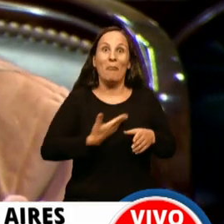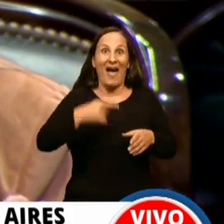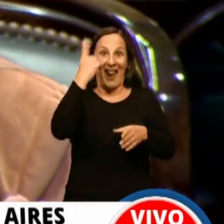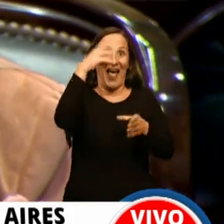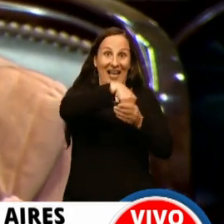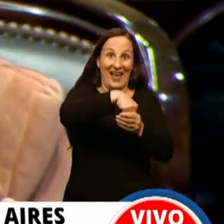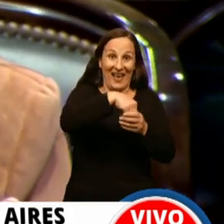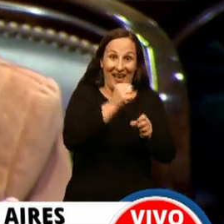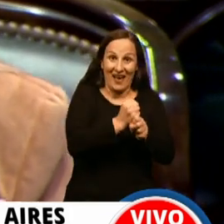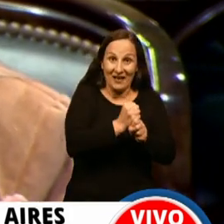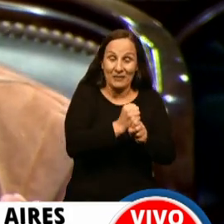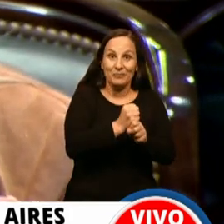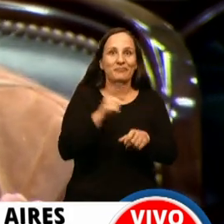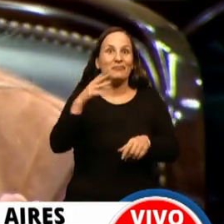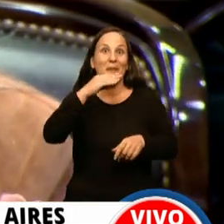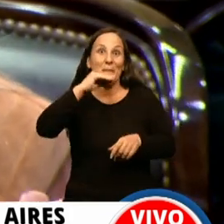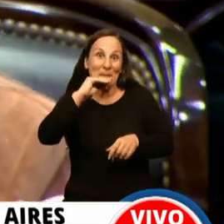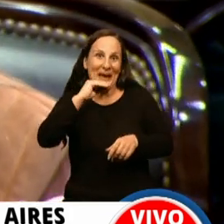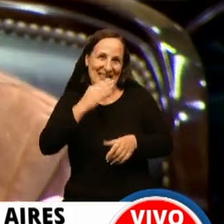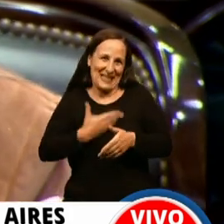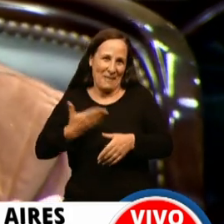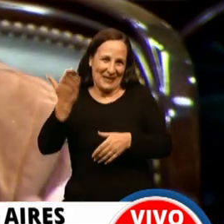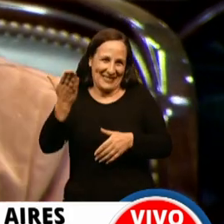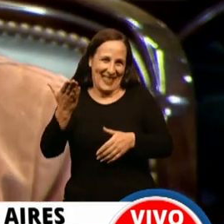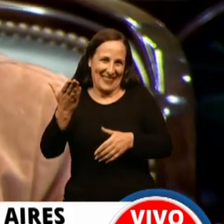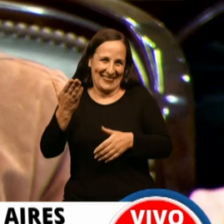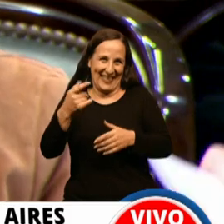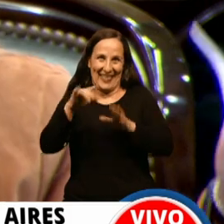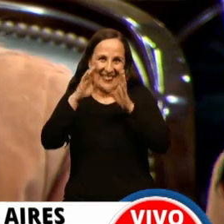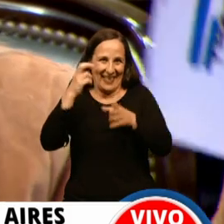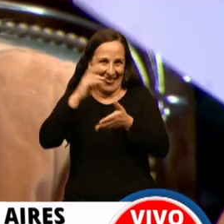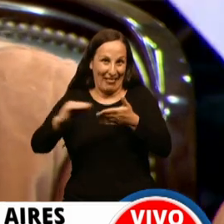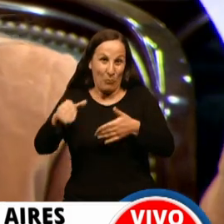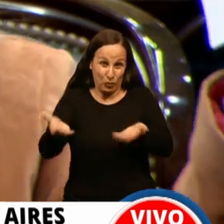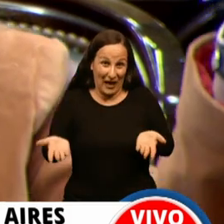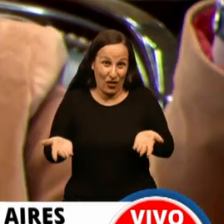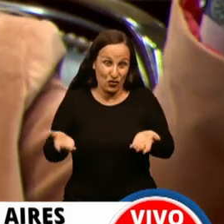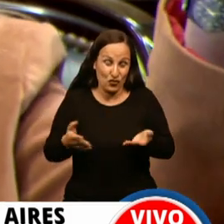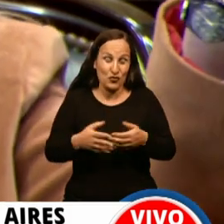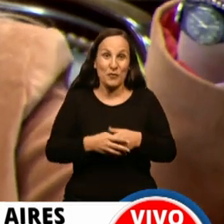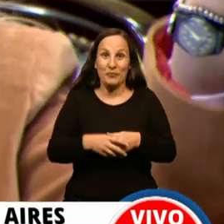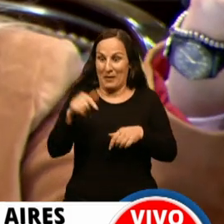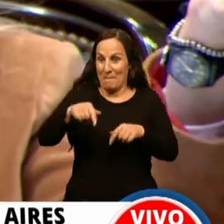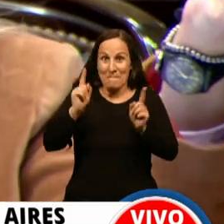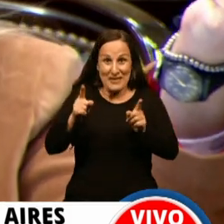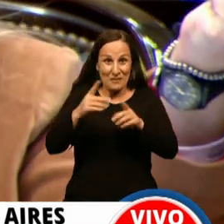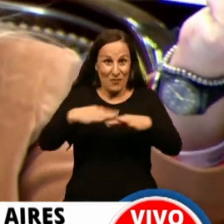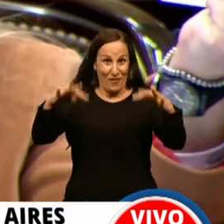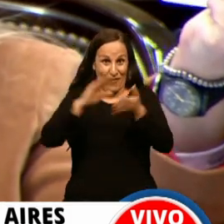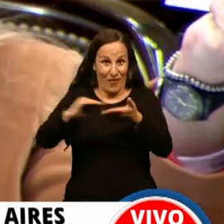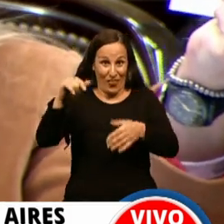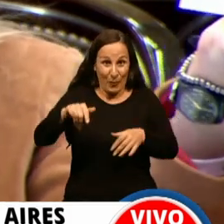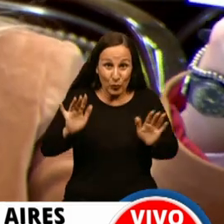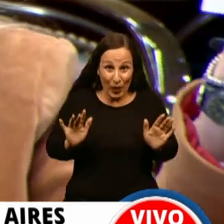y sergio massa nuestro presidente de la cámara de diputados aquí en nuestra cámara